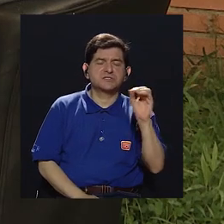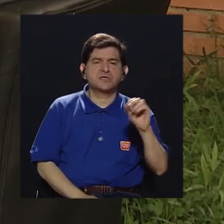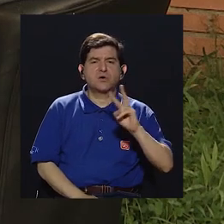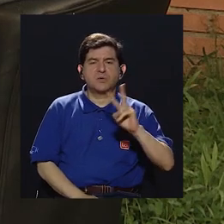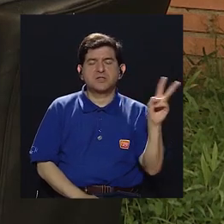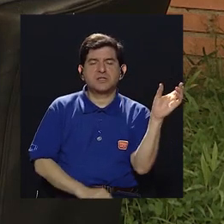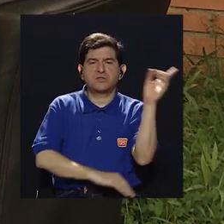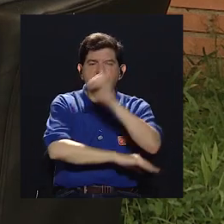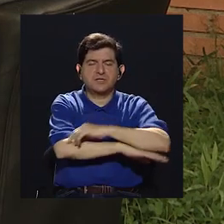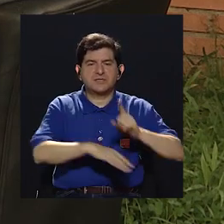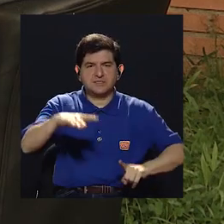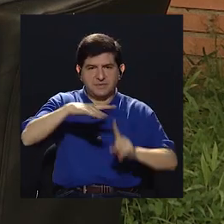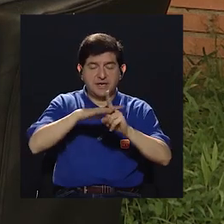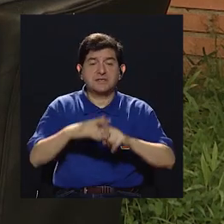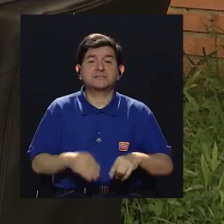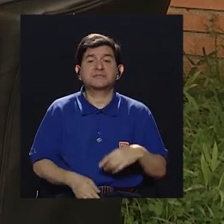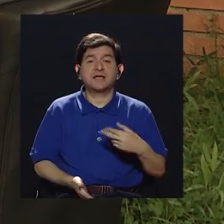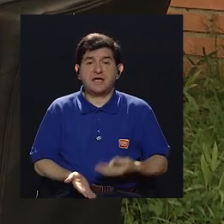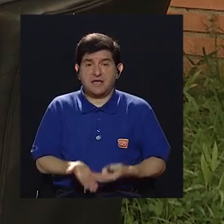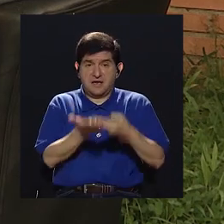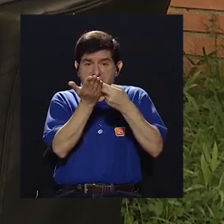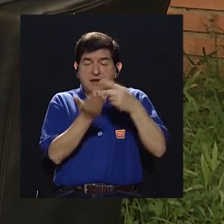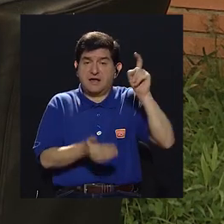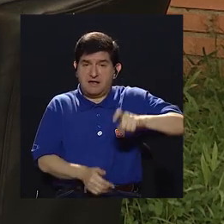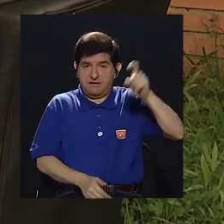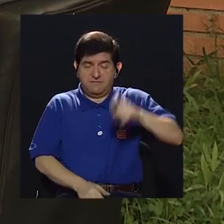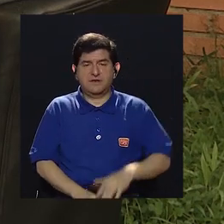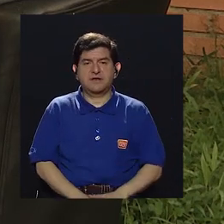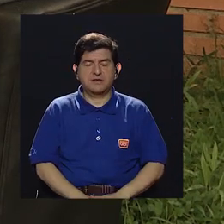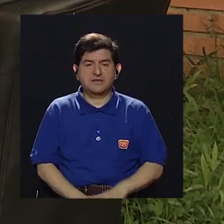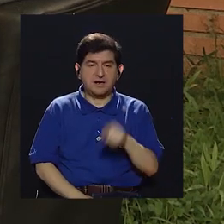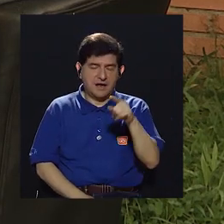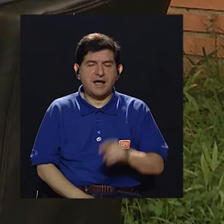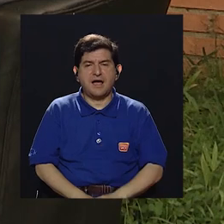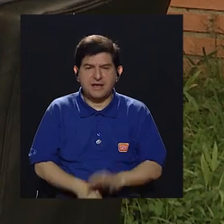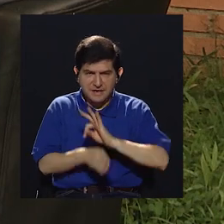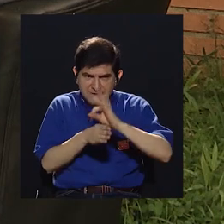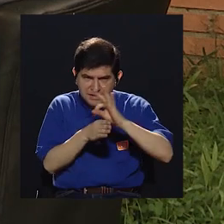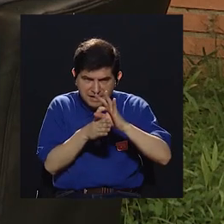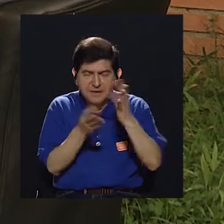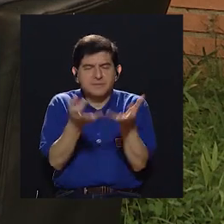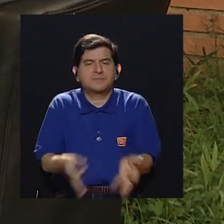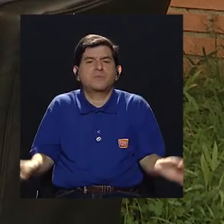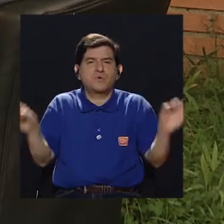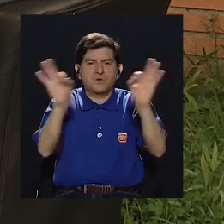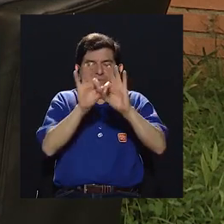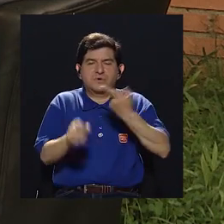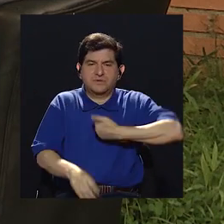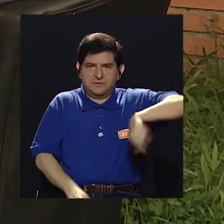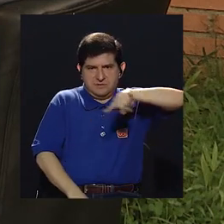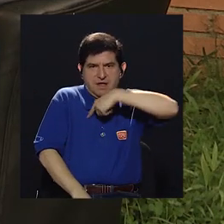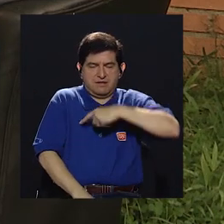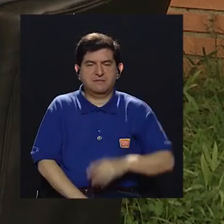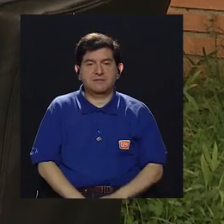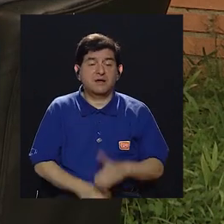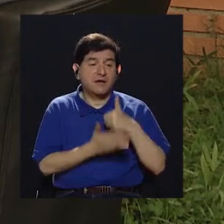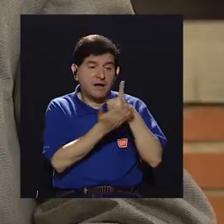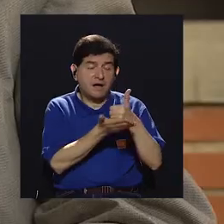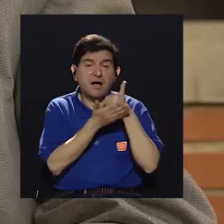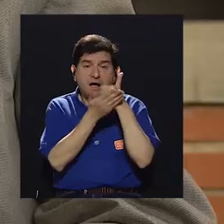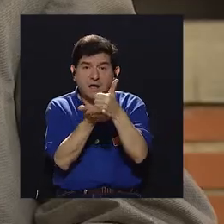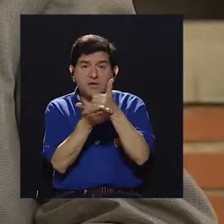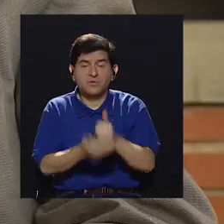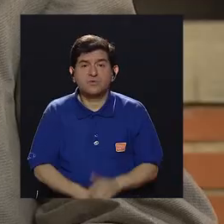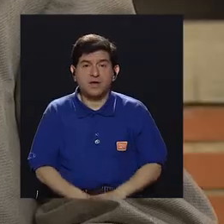días, aunado a una rehabilitación adecuada, ¿va? En esto la fisiatría y la rehabilitación son muy importantes para nosotros porque